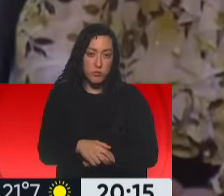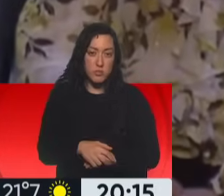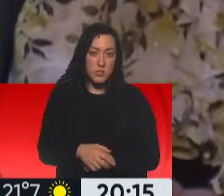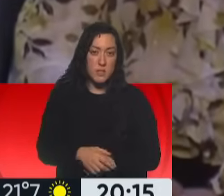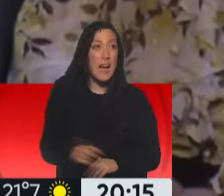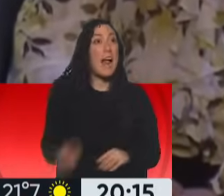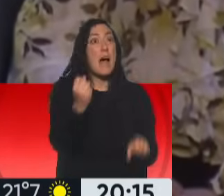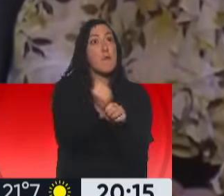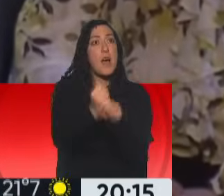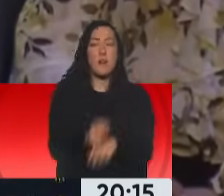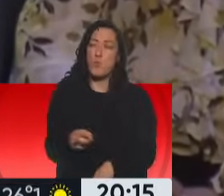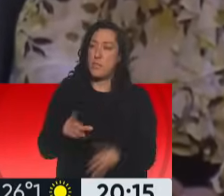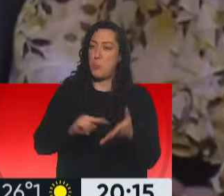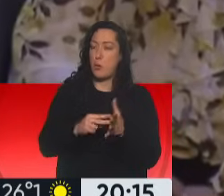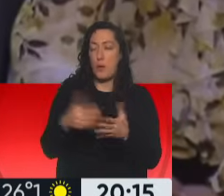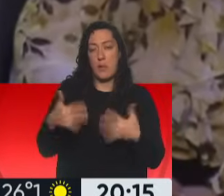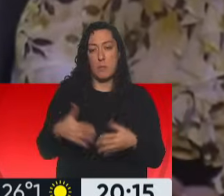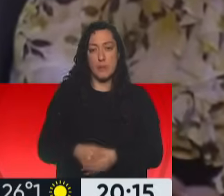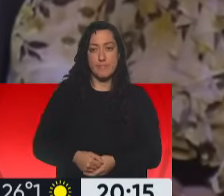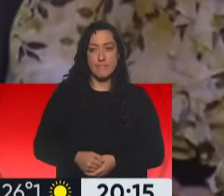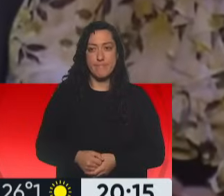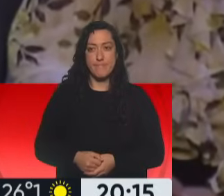Eso le sería un problema grande.